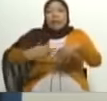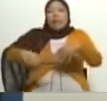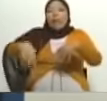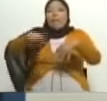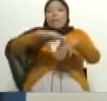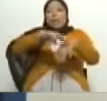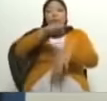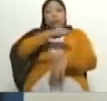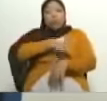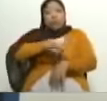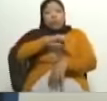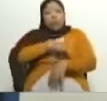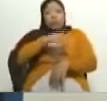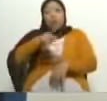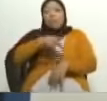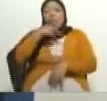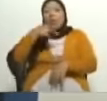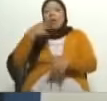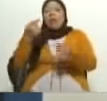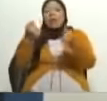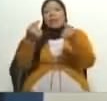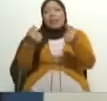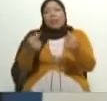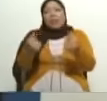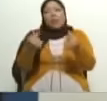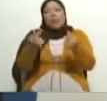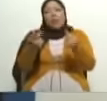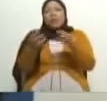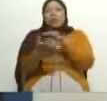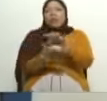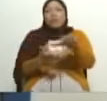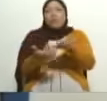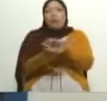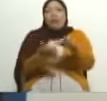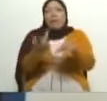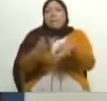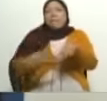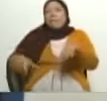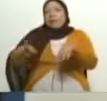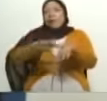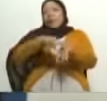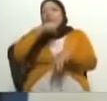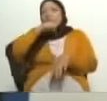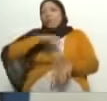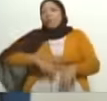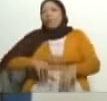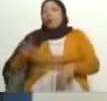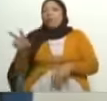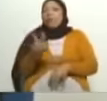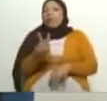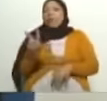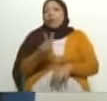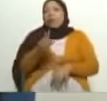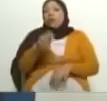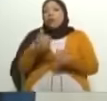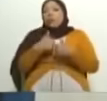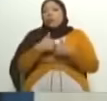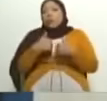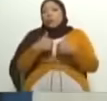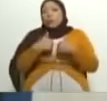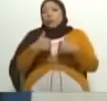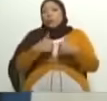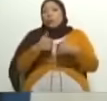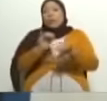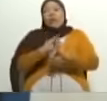social política y económica de nuestra historia y los venezolanos necesitamos que estos